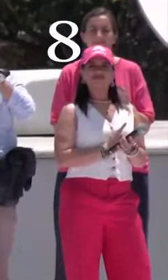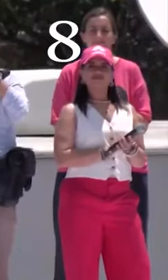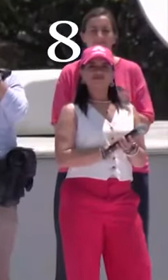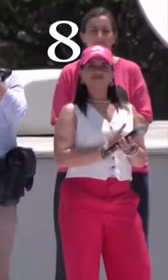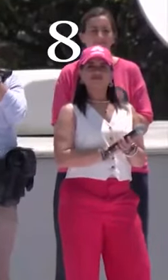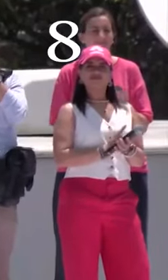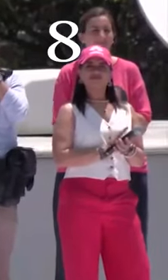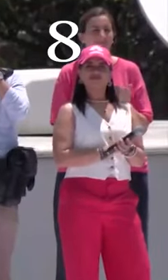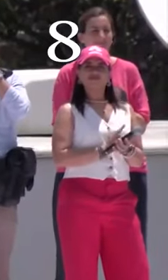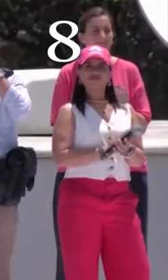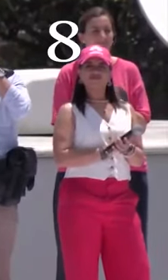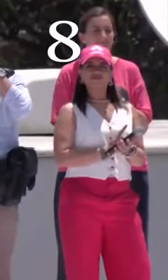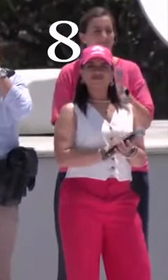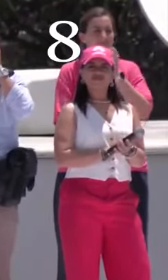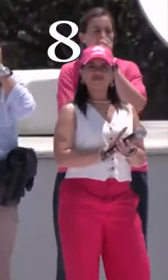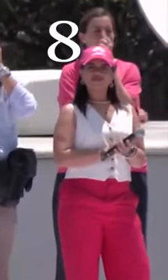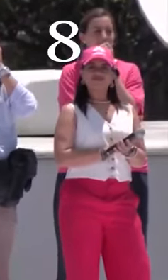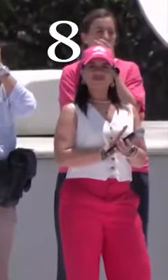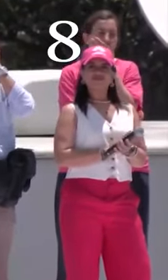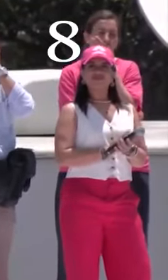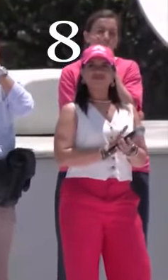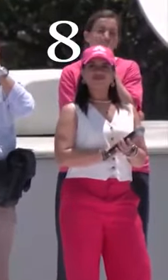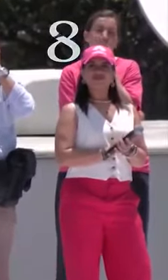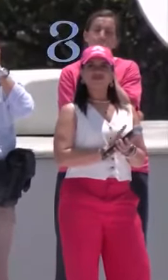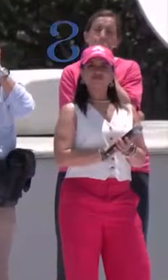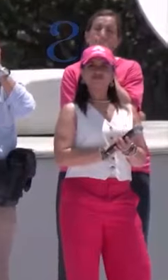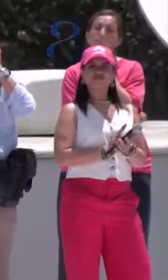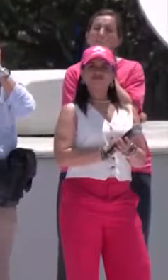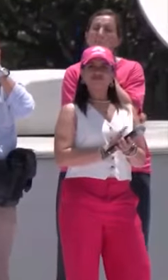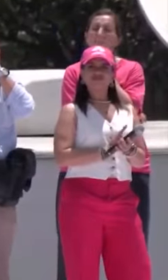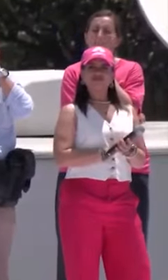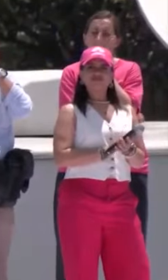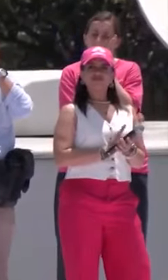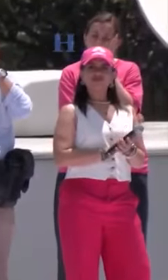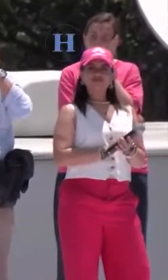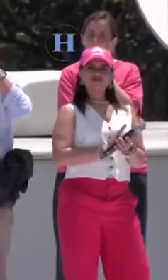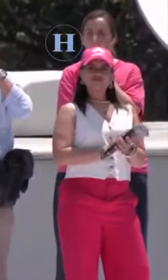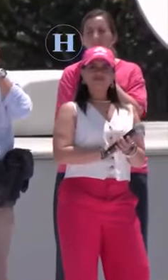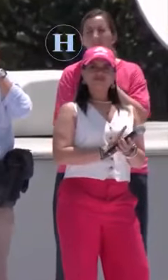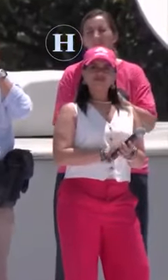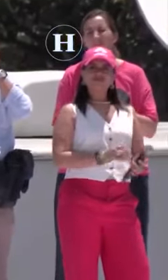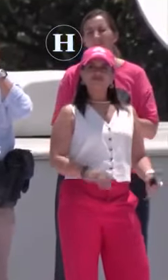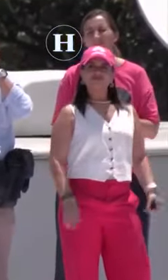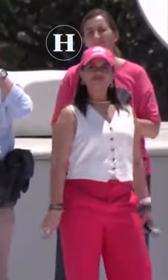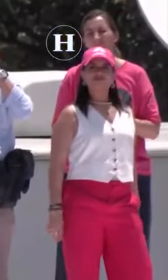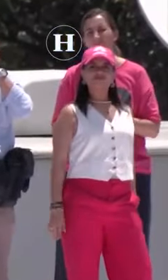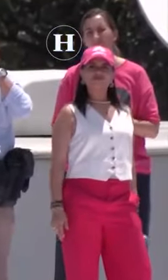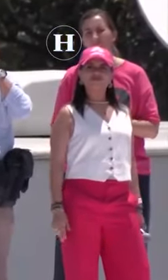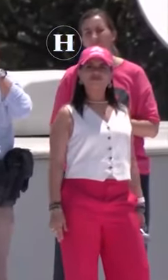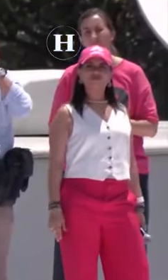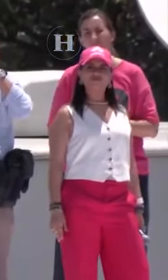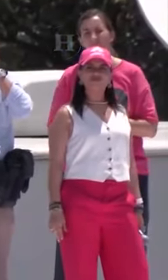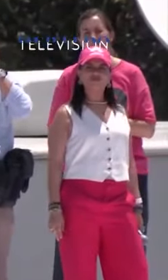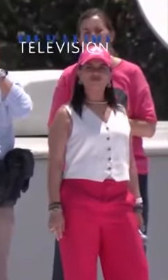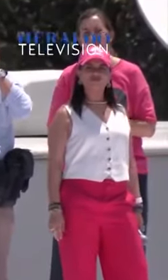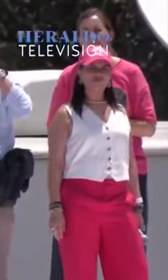equitativo. No se trata de preservar la pobreza y ahí sí yo voy por todas para el nearshoring, uh-huh. pero sí hay que cambiar la